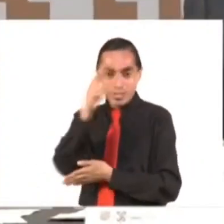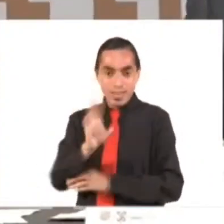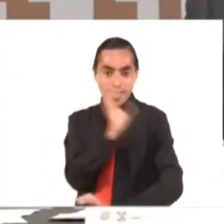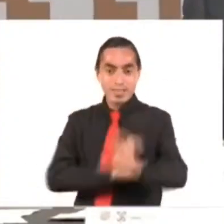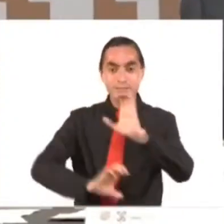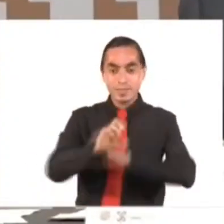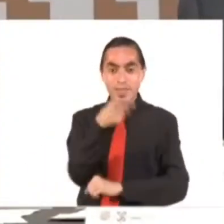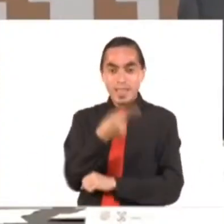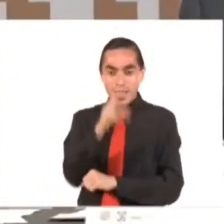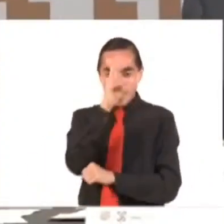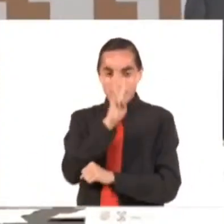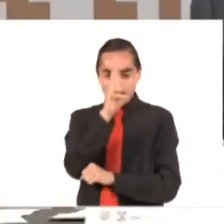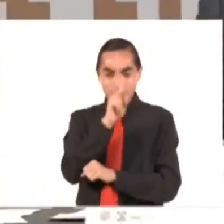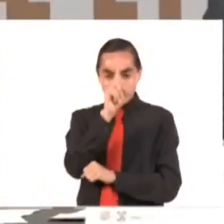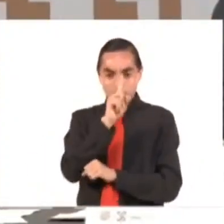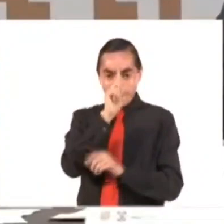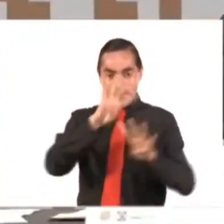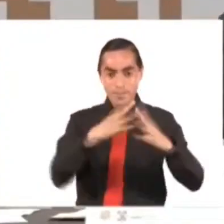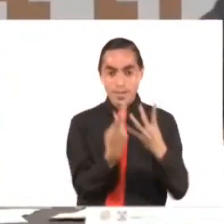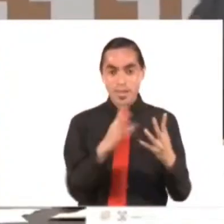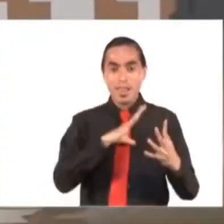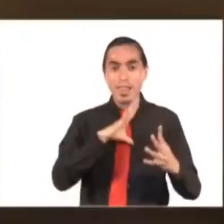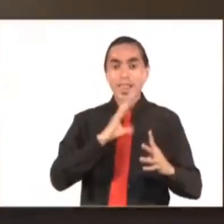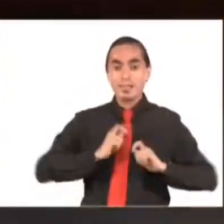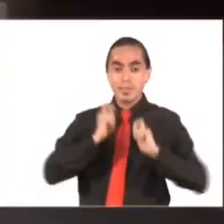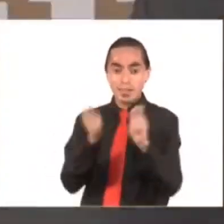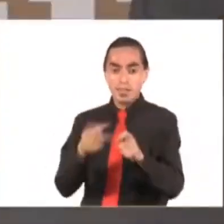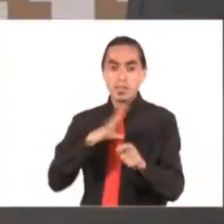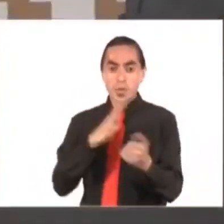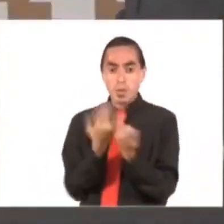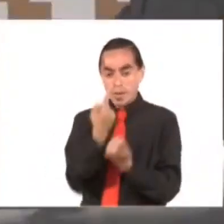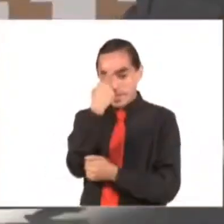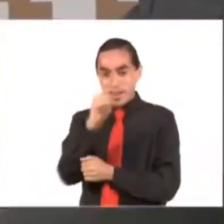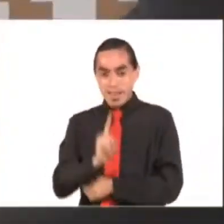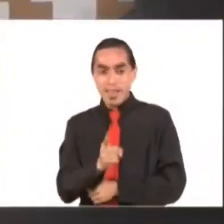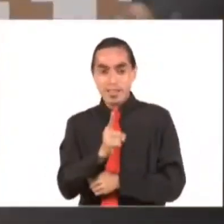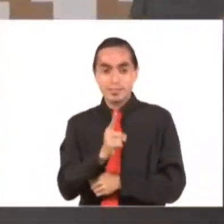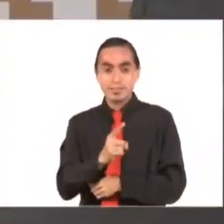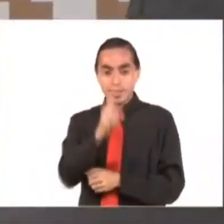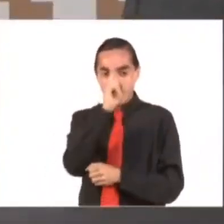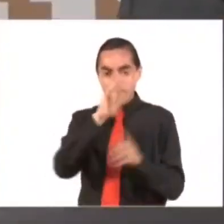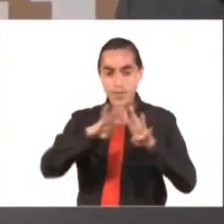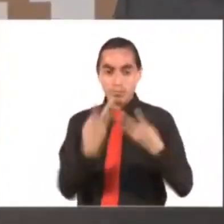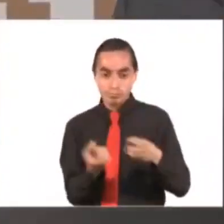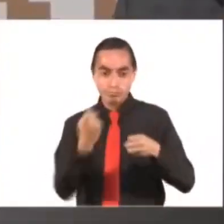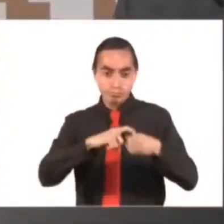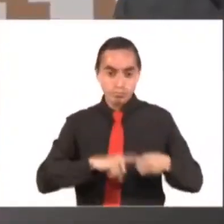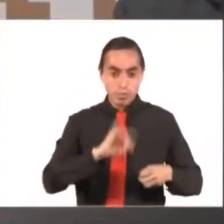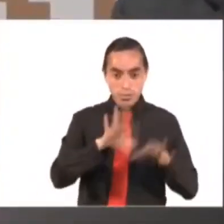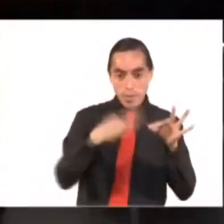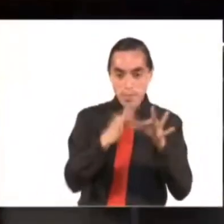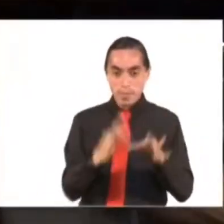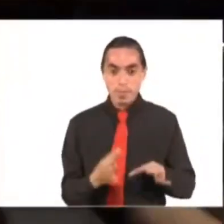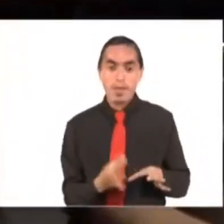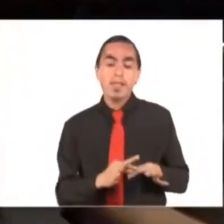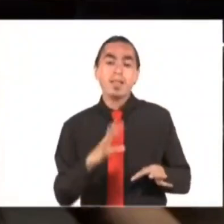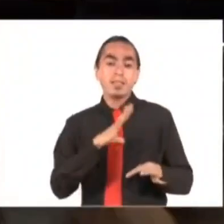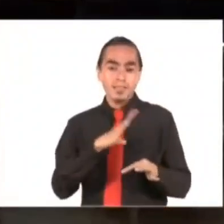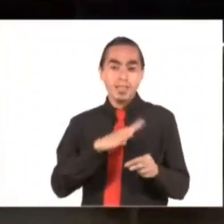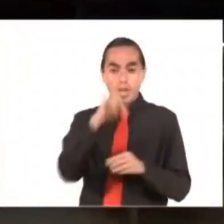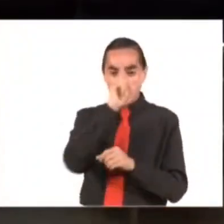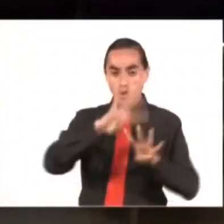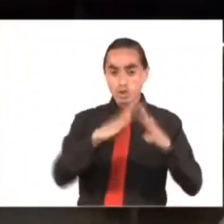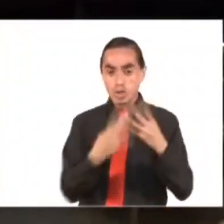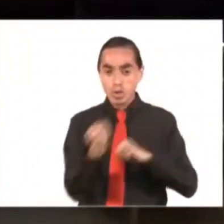honoraria del CESA, les tome protesta como consejeras y consejeros del Consejo Económico, Social y Ambiental de la Ciudad de